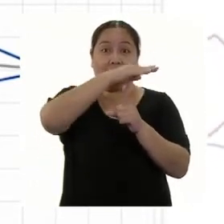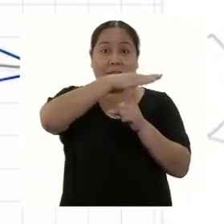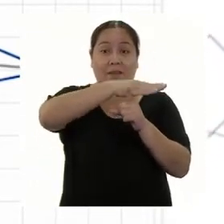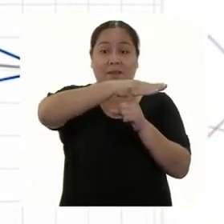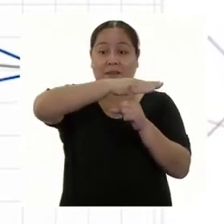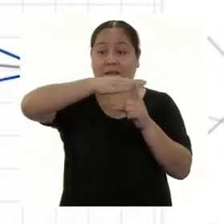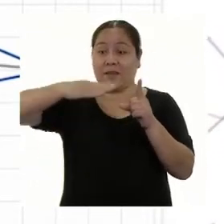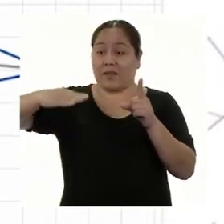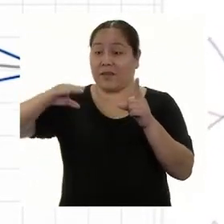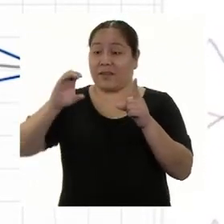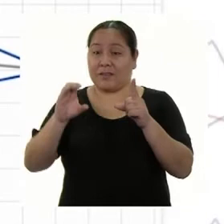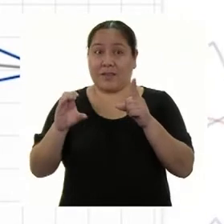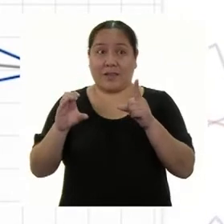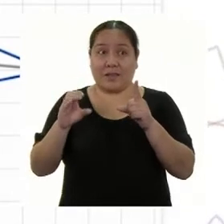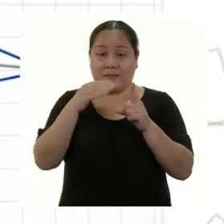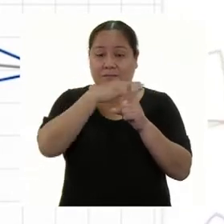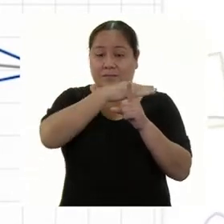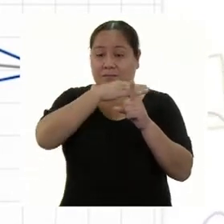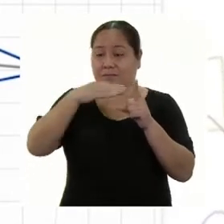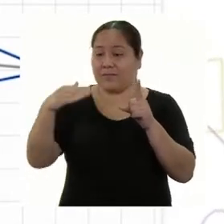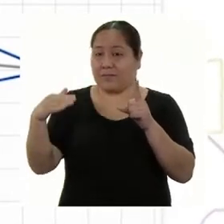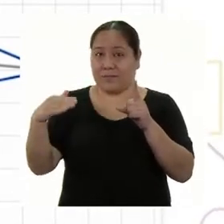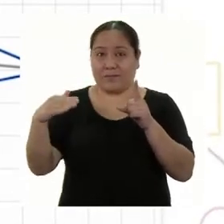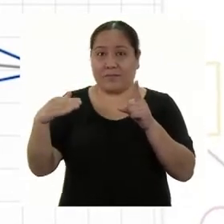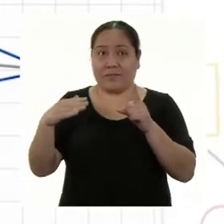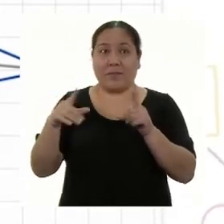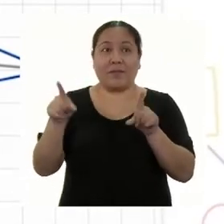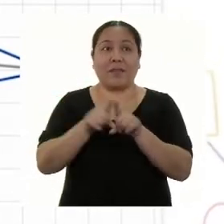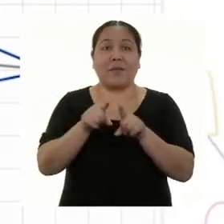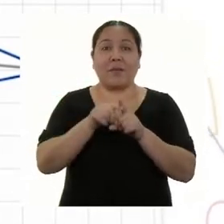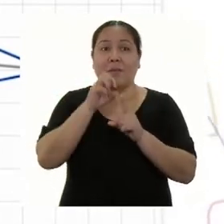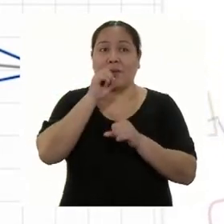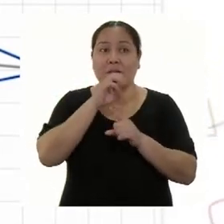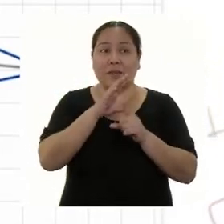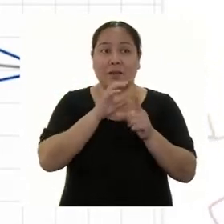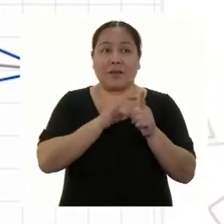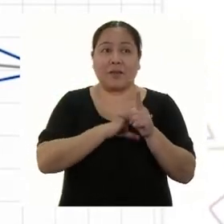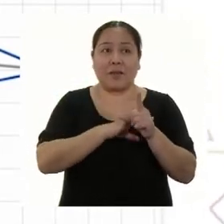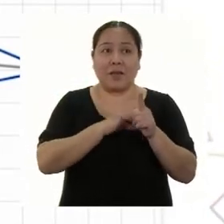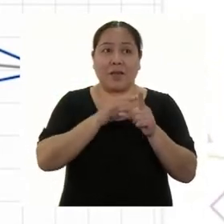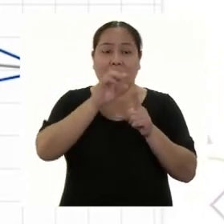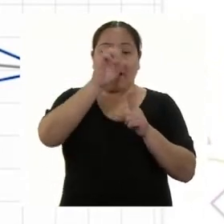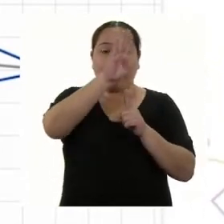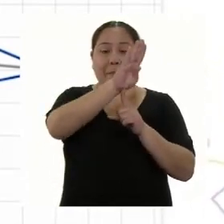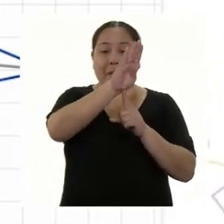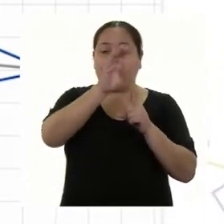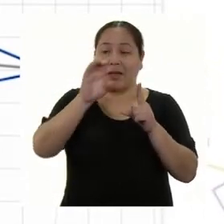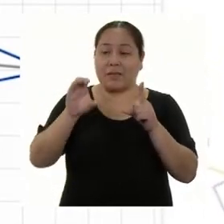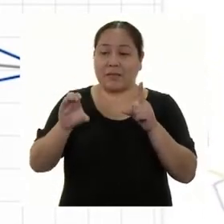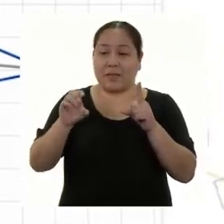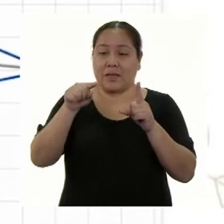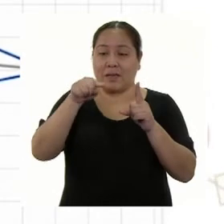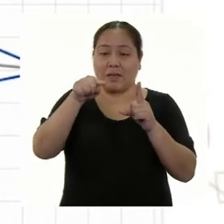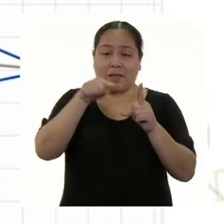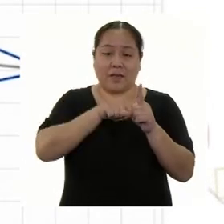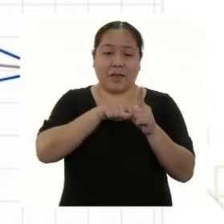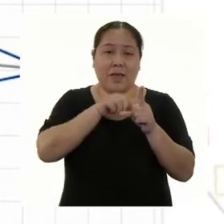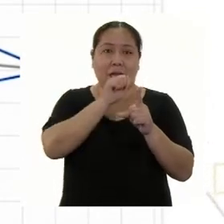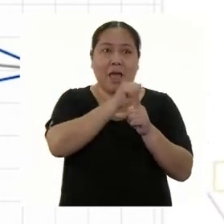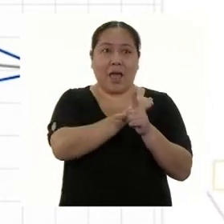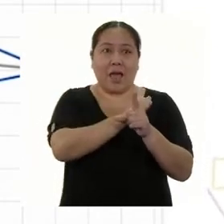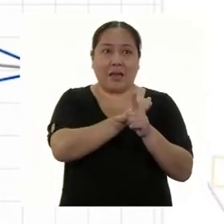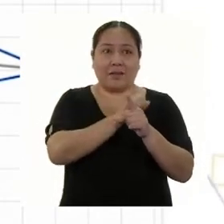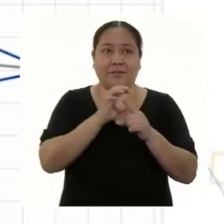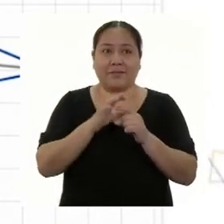vértice C y hacemos el trazo. También podemos decir que el vértice opuesto del segmento BC es el punto A y hacemos